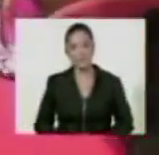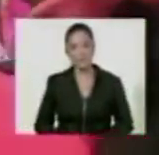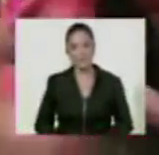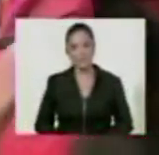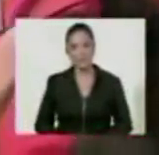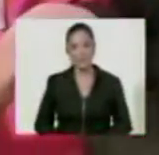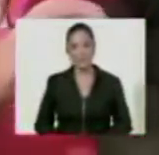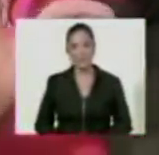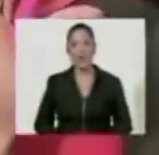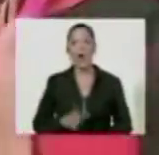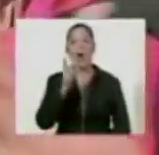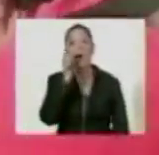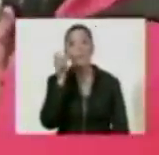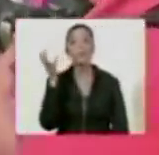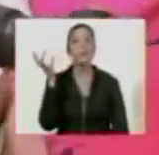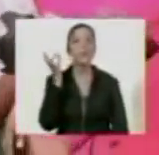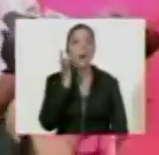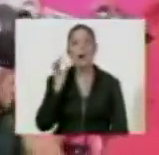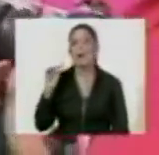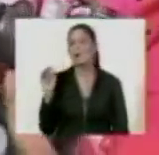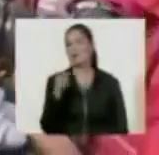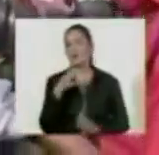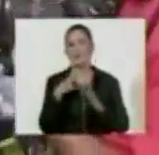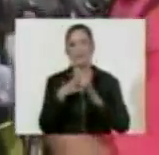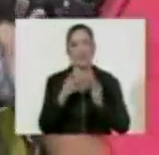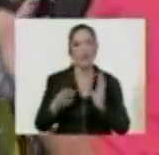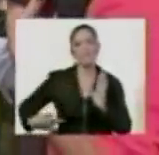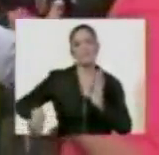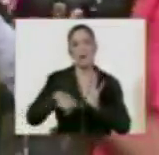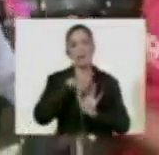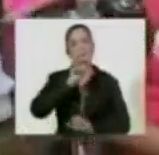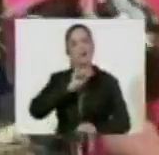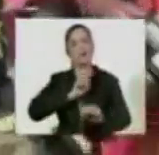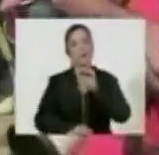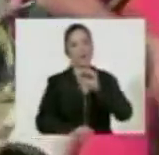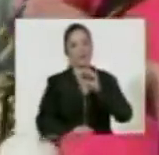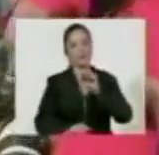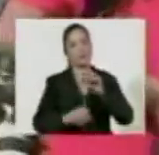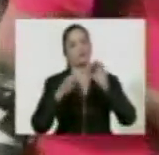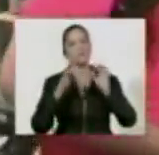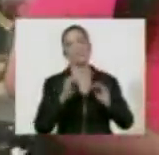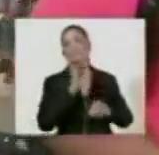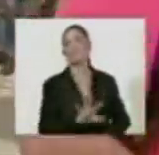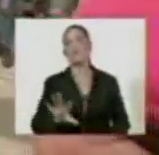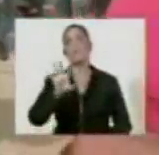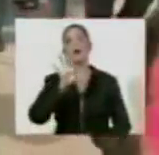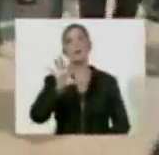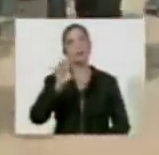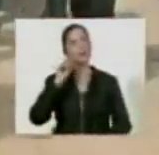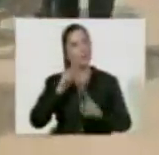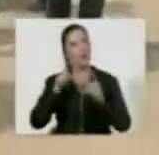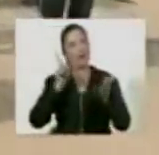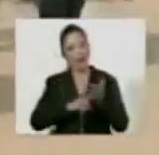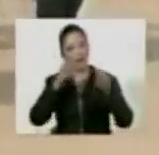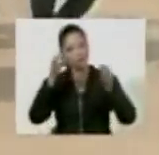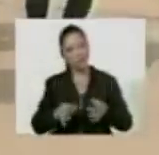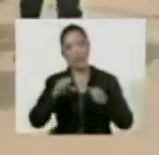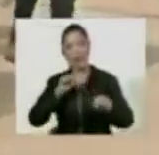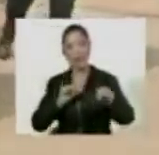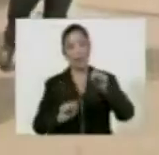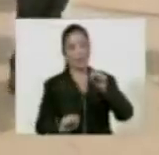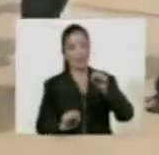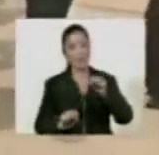Bolivariana, hombres y mujeres que ratifican la defensa integral de la nación, que busca garantizar la defensa